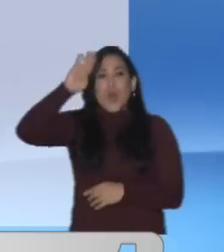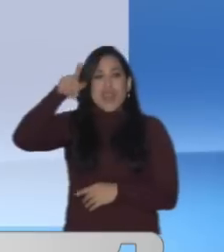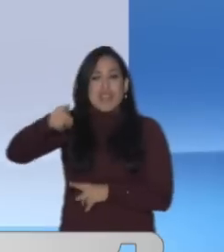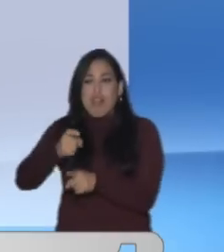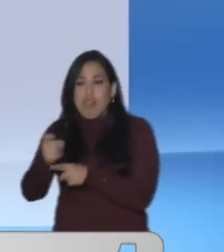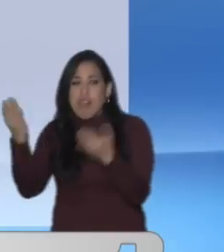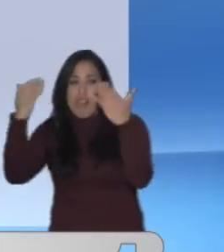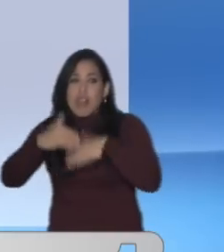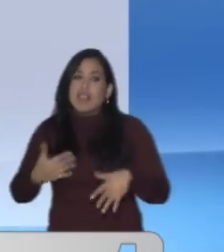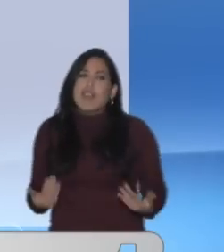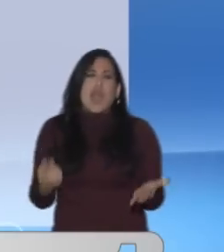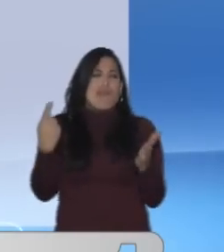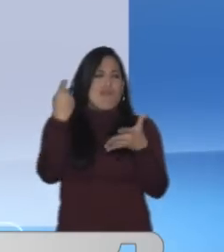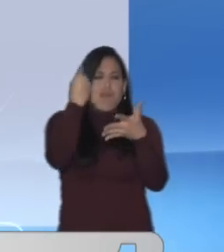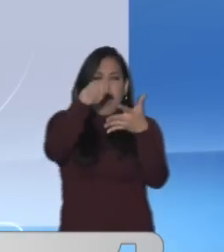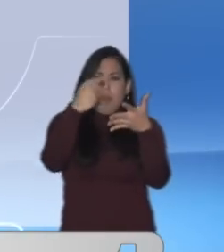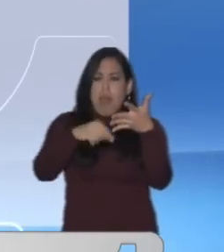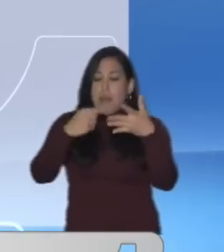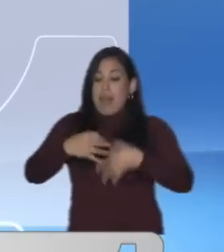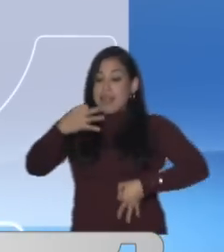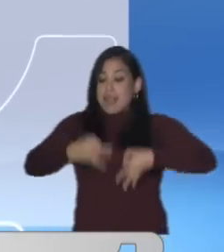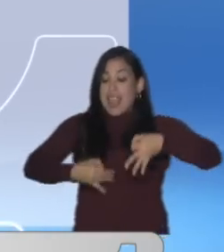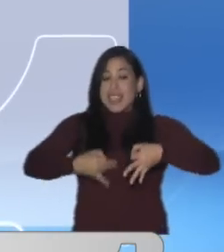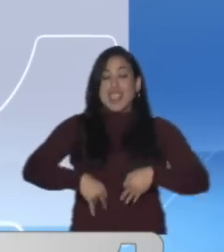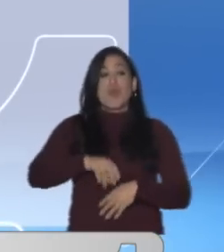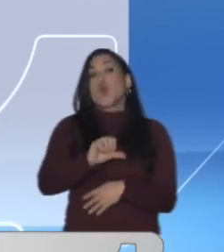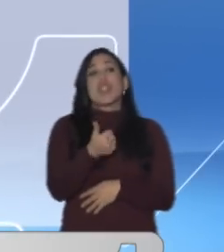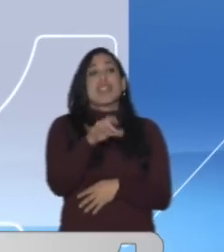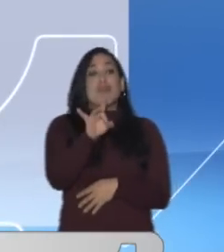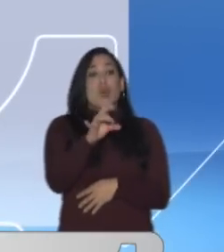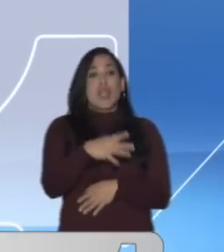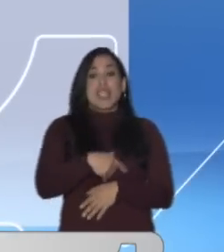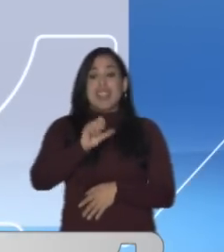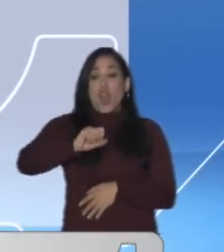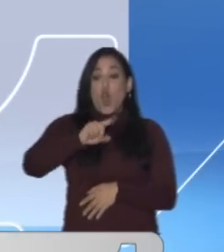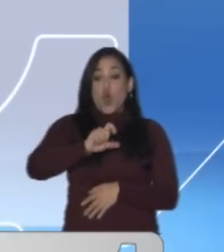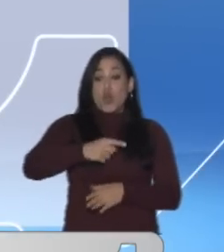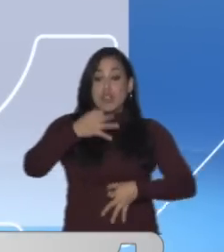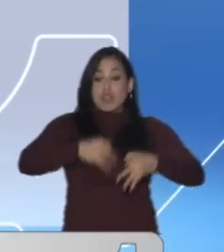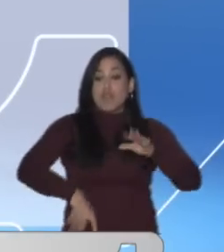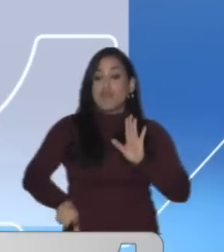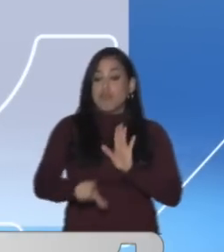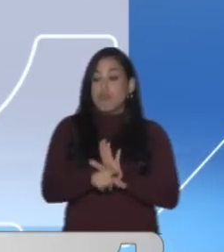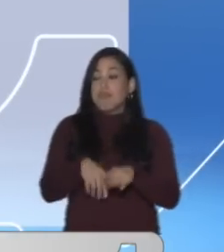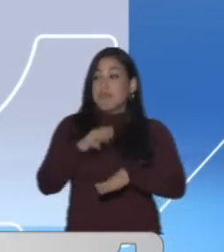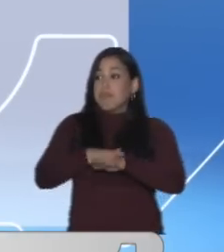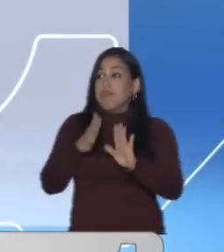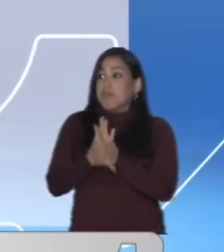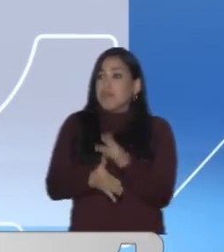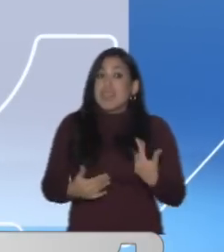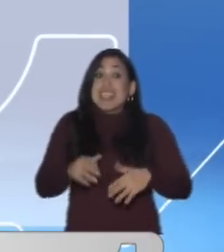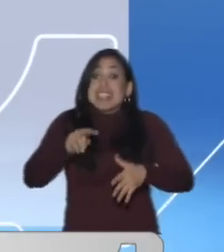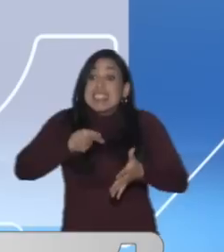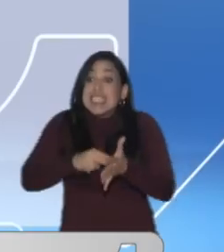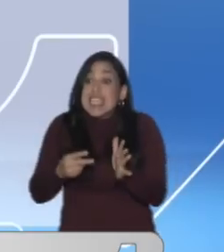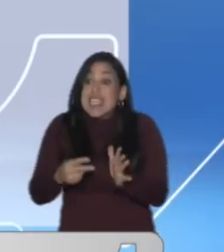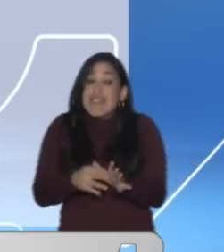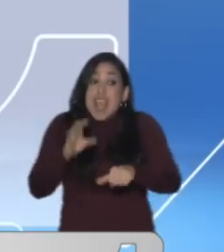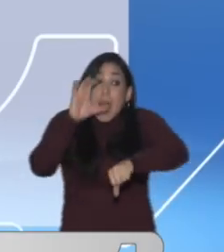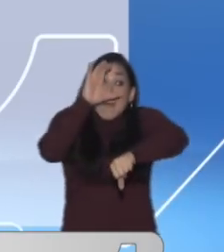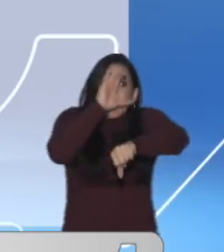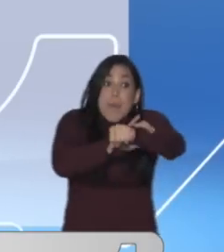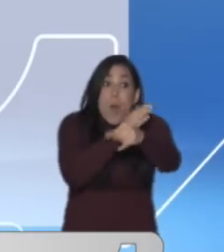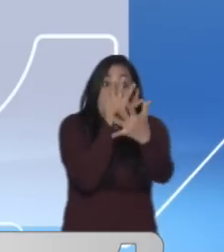Nacional. Por todo ello, el juzgado 11º Penal Municipal con funciones de control de garantías revoca la medida